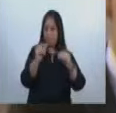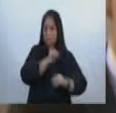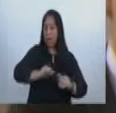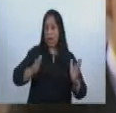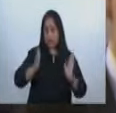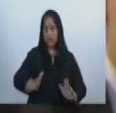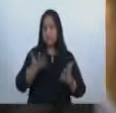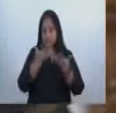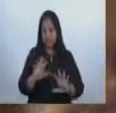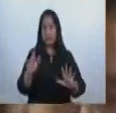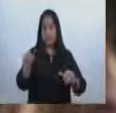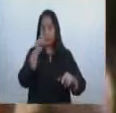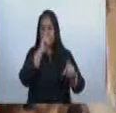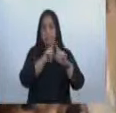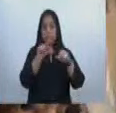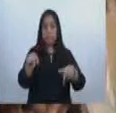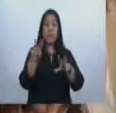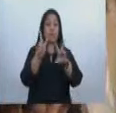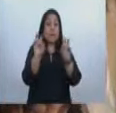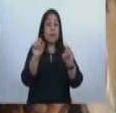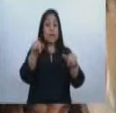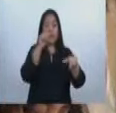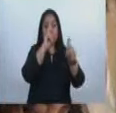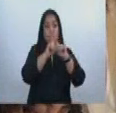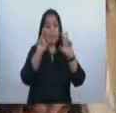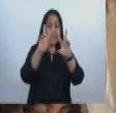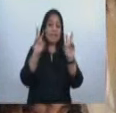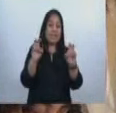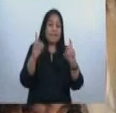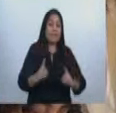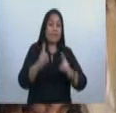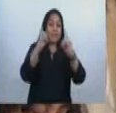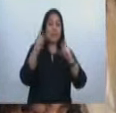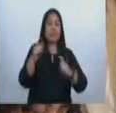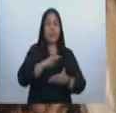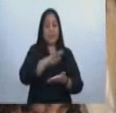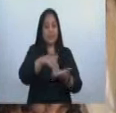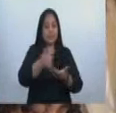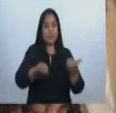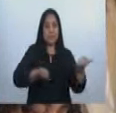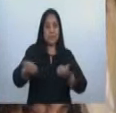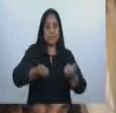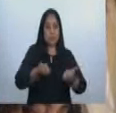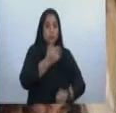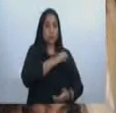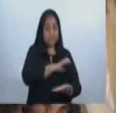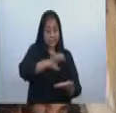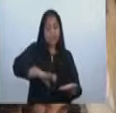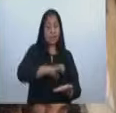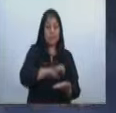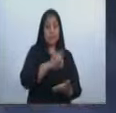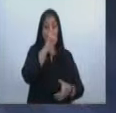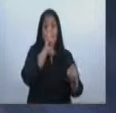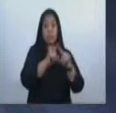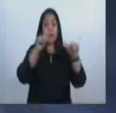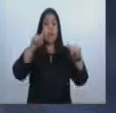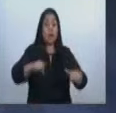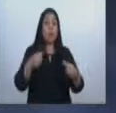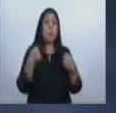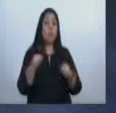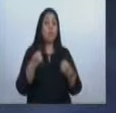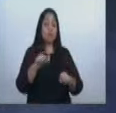trabajando en el marco de el desarrollo de el centro de administración del estado que va a